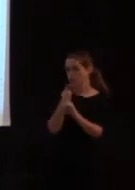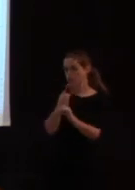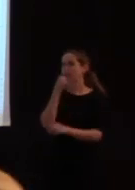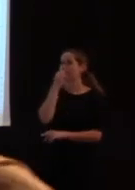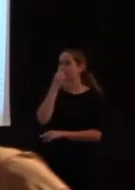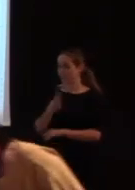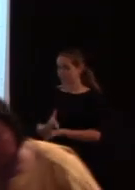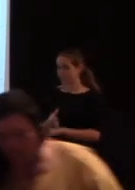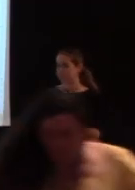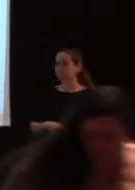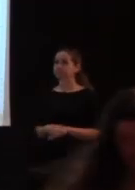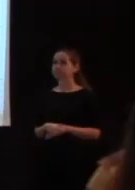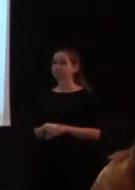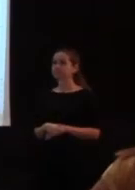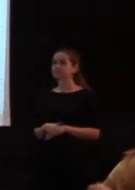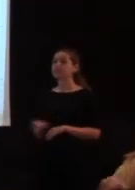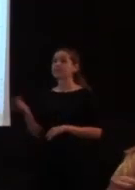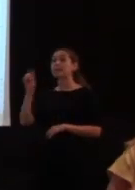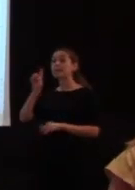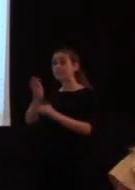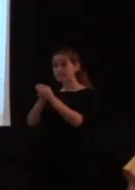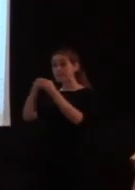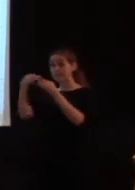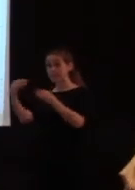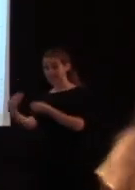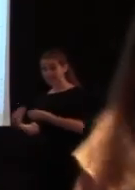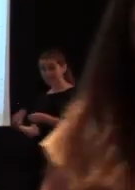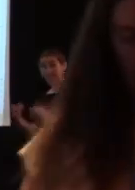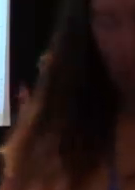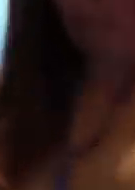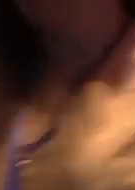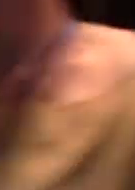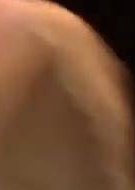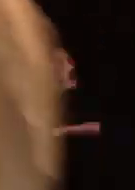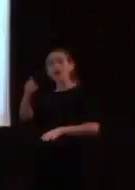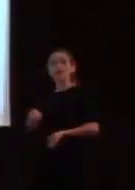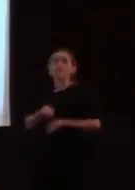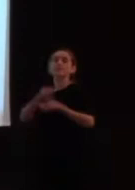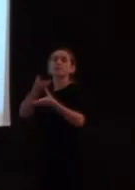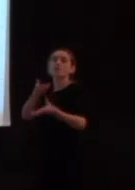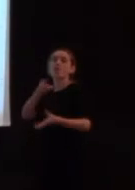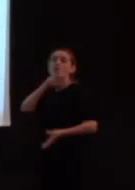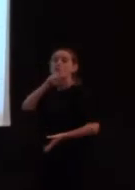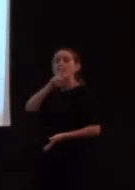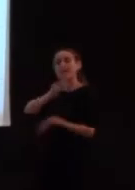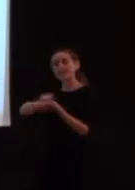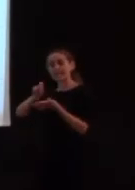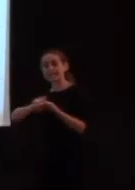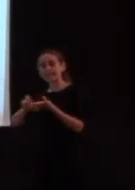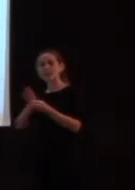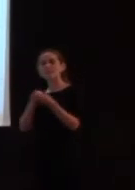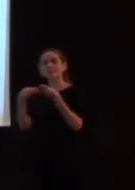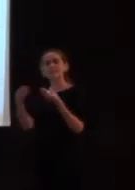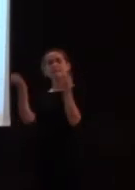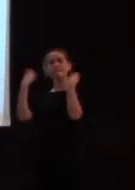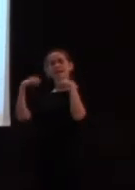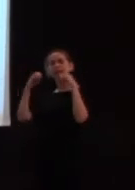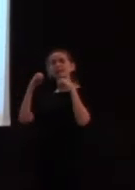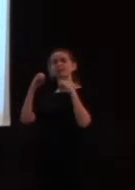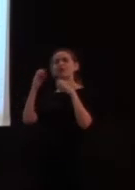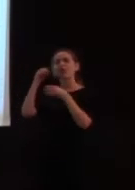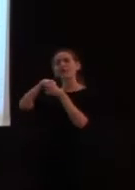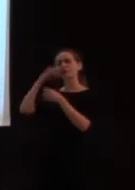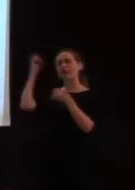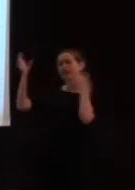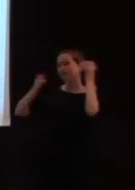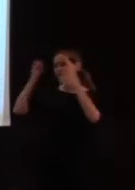En esta misma línea tenéis este otro material, mucho más aplicado, pero es de expresión oral y escrita, que es un material práctico de actividades,